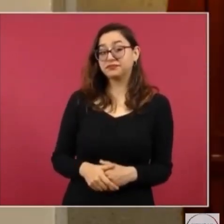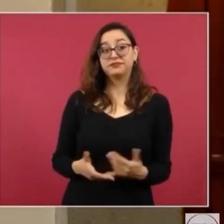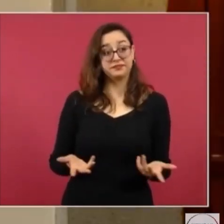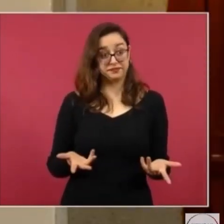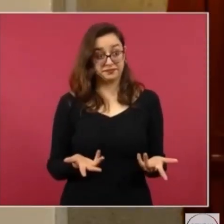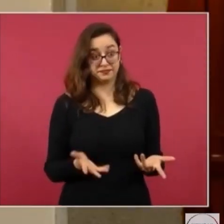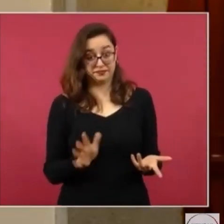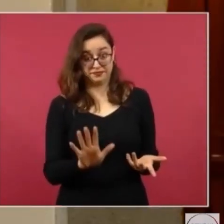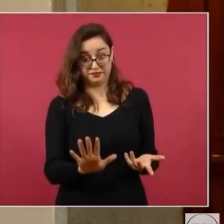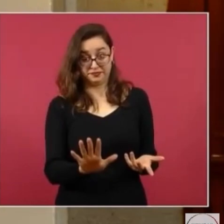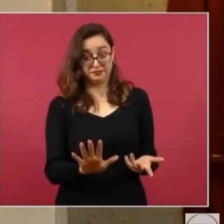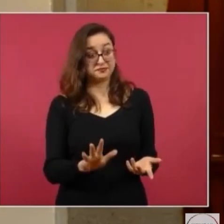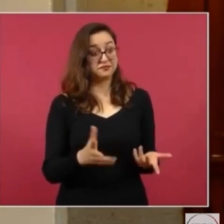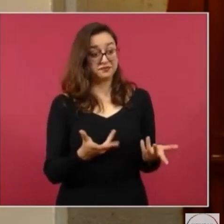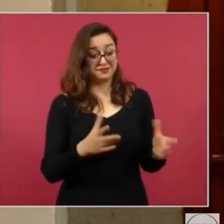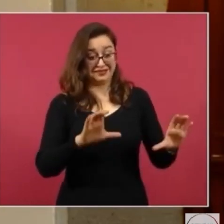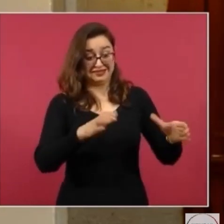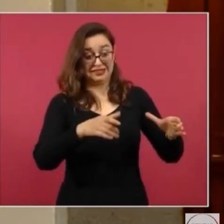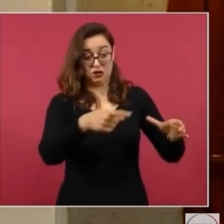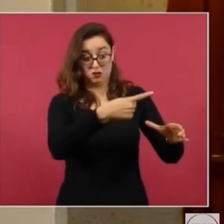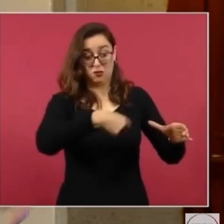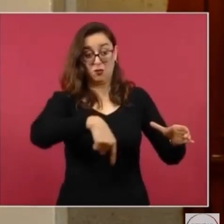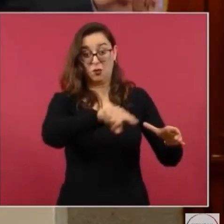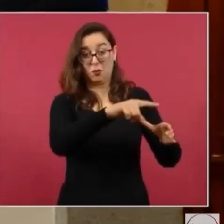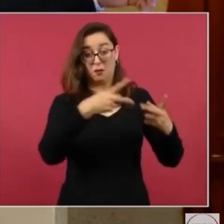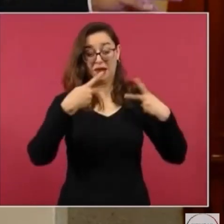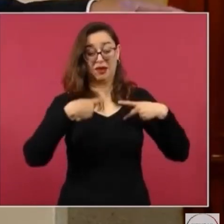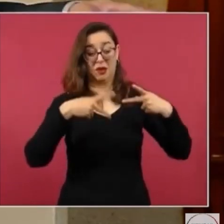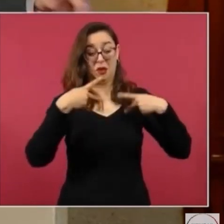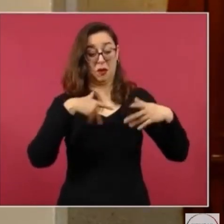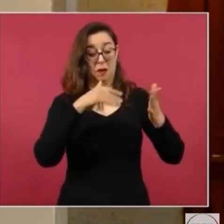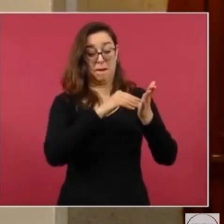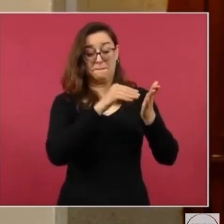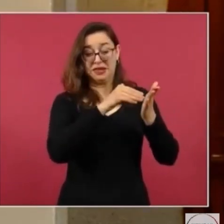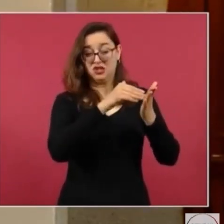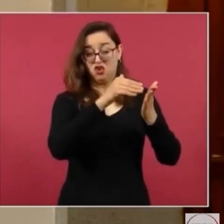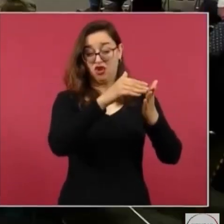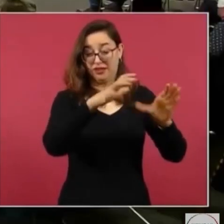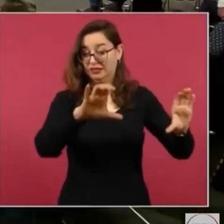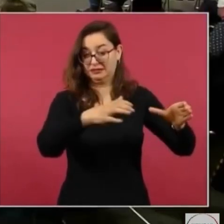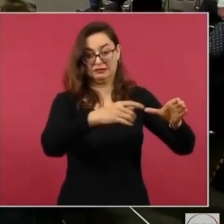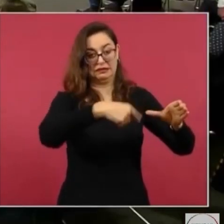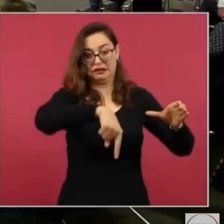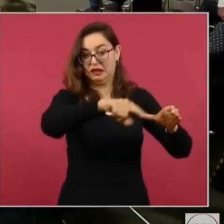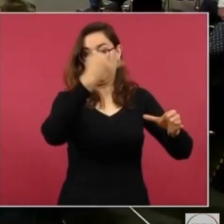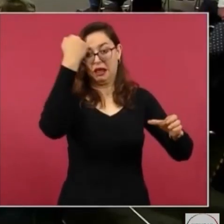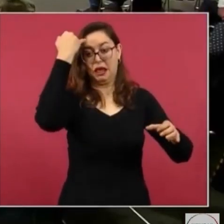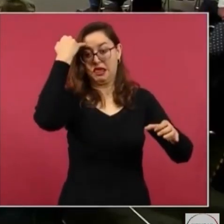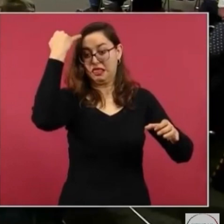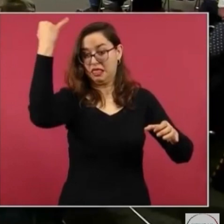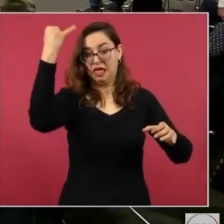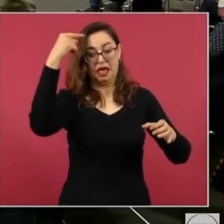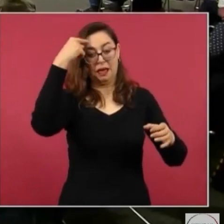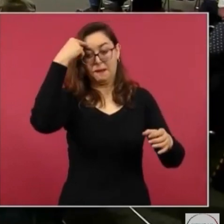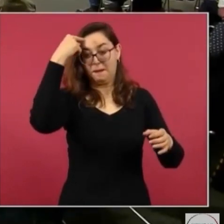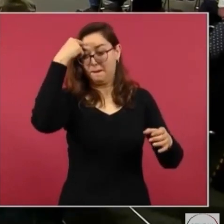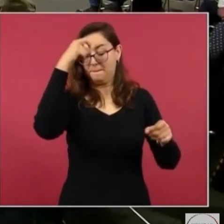piensan millones. Así como él piensa el señor al que hablaba